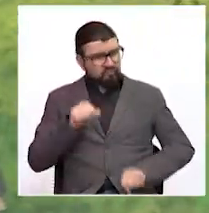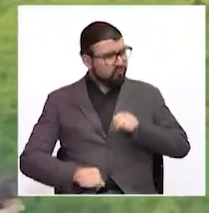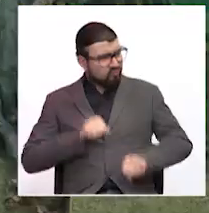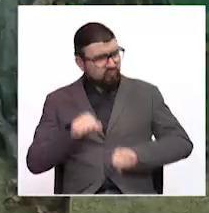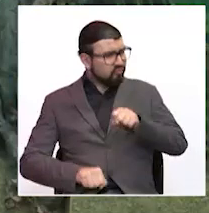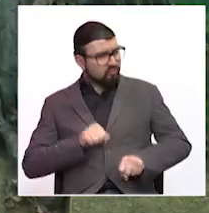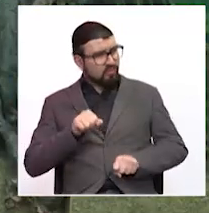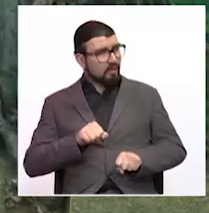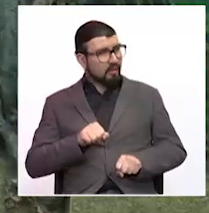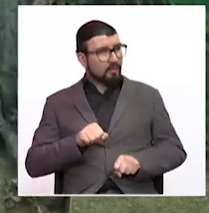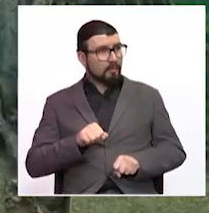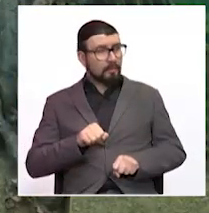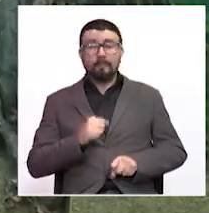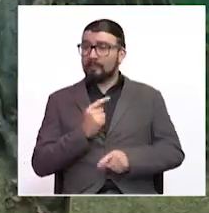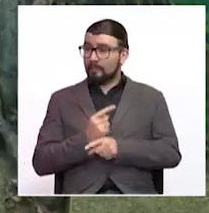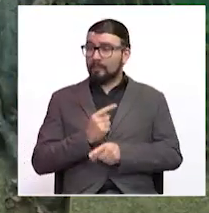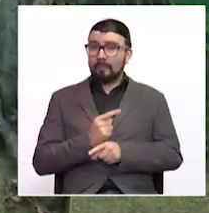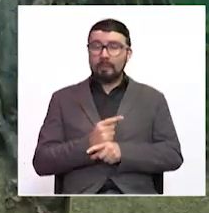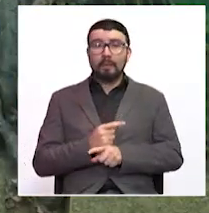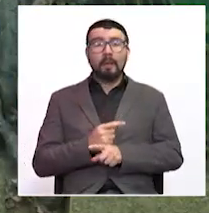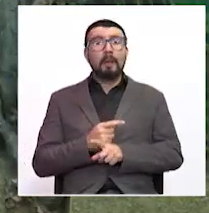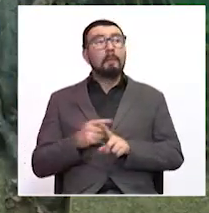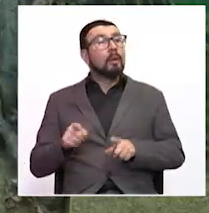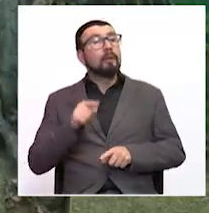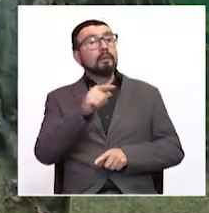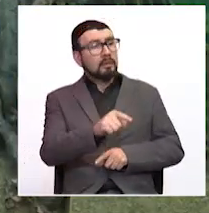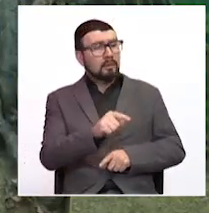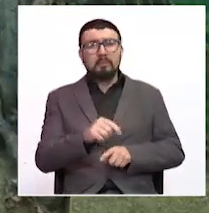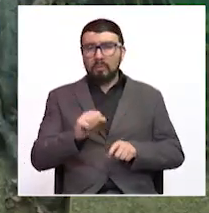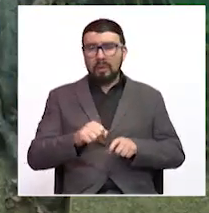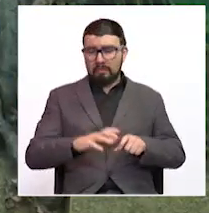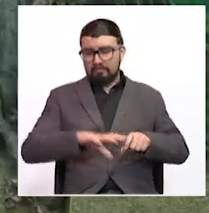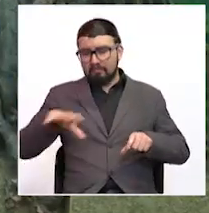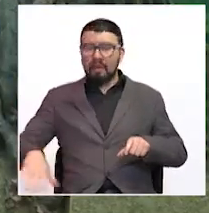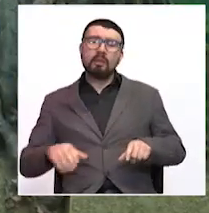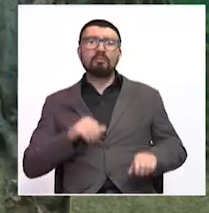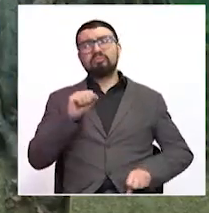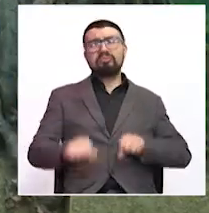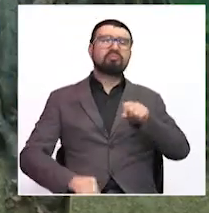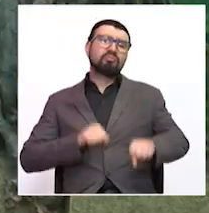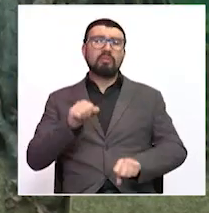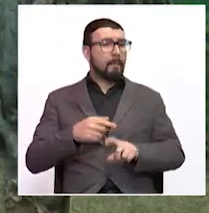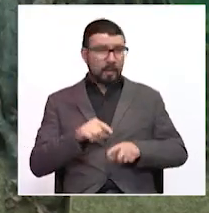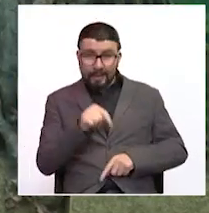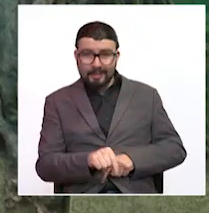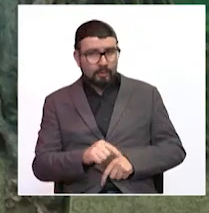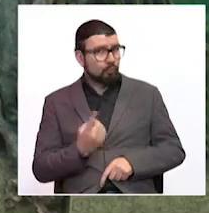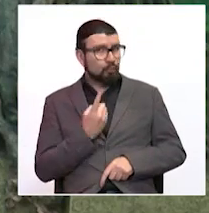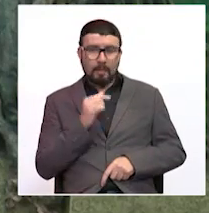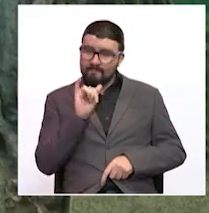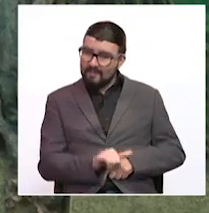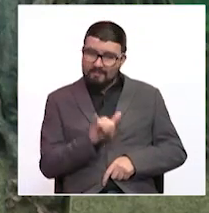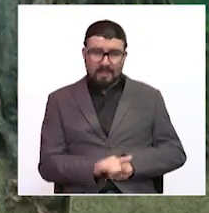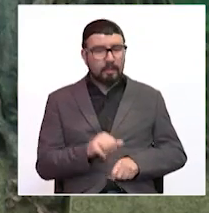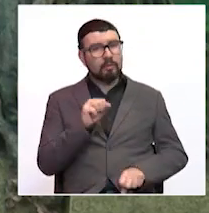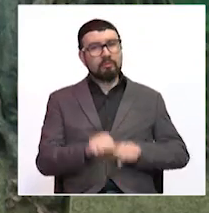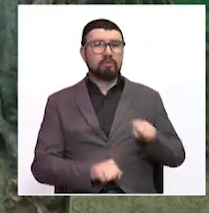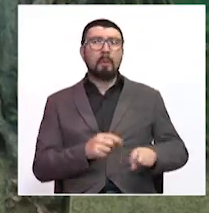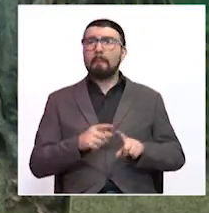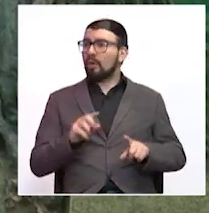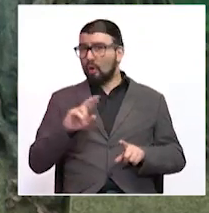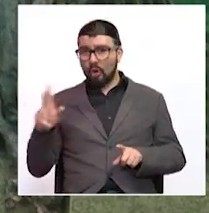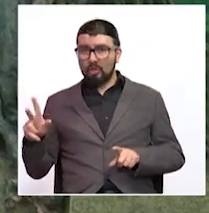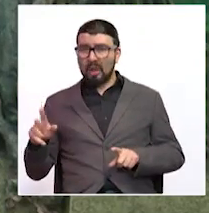no es móvil y se puede desplazar esto es totalmente estática la móvil puede uno